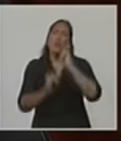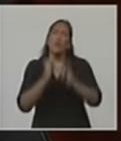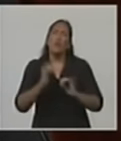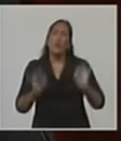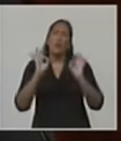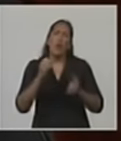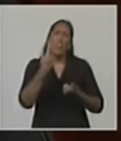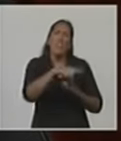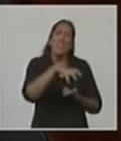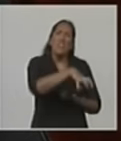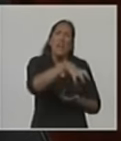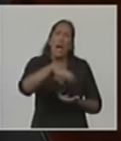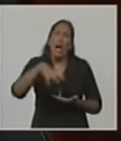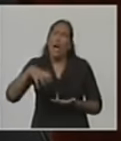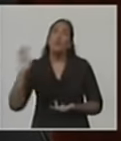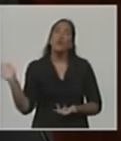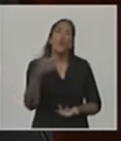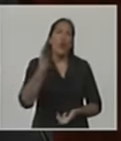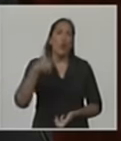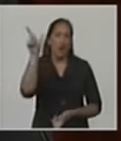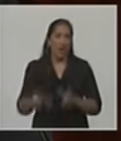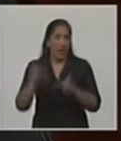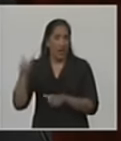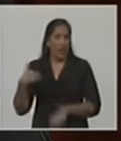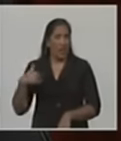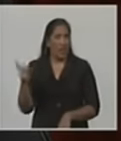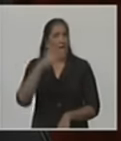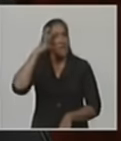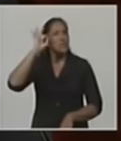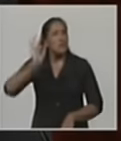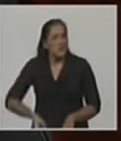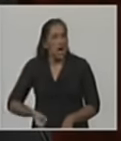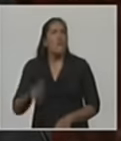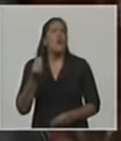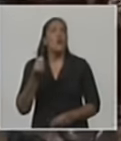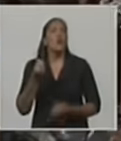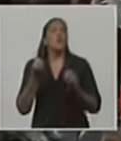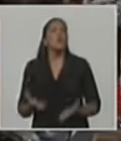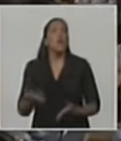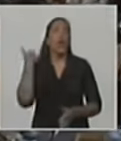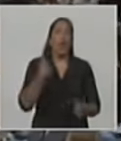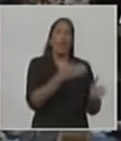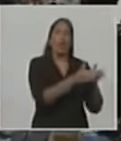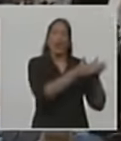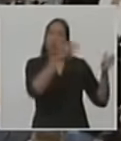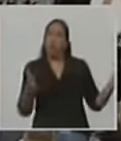para que todos los argentinos sepan el estado en que estaba la Argentina en diciembre de 2015.